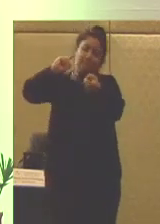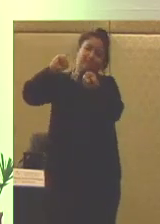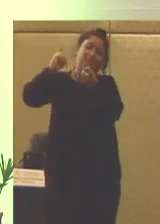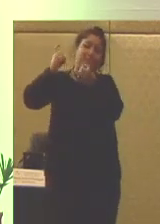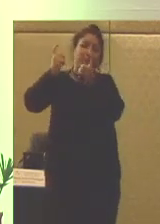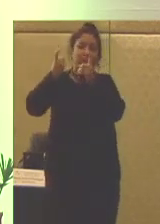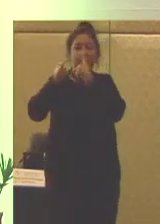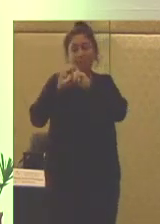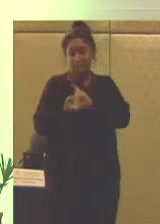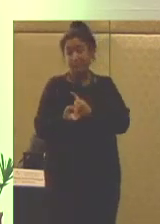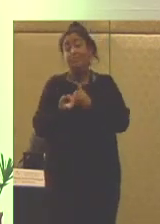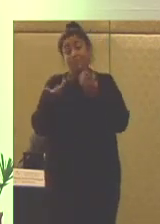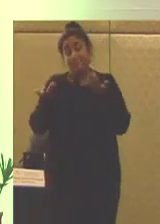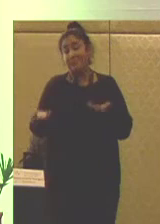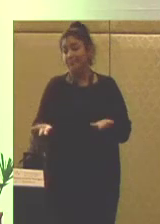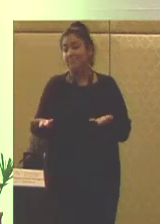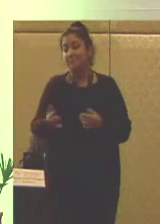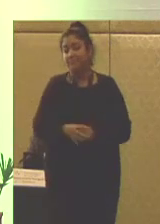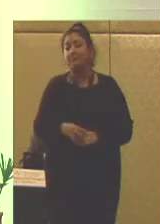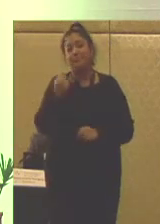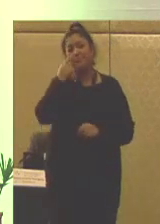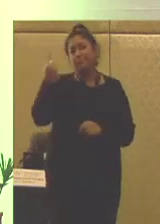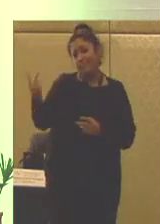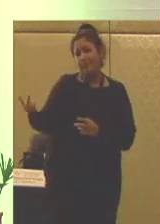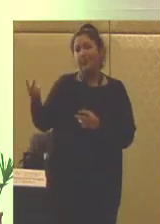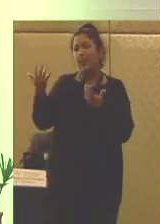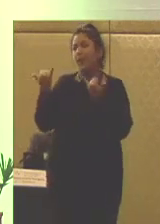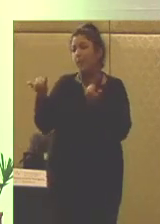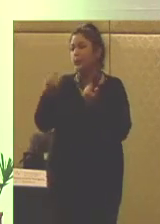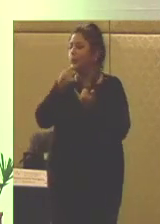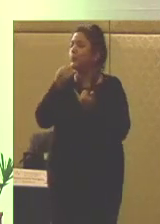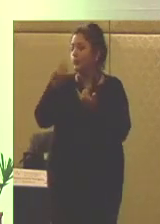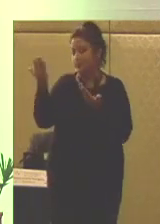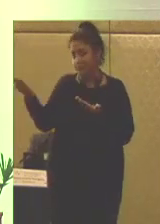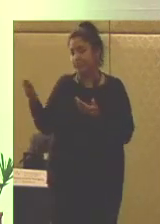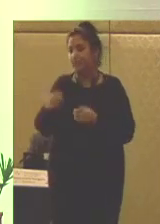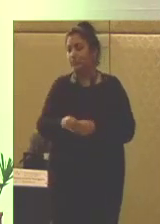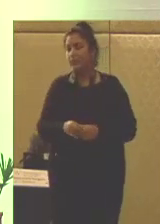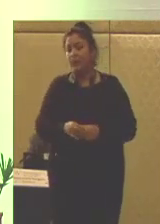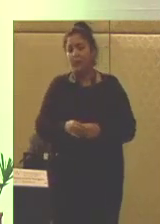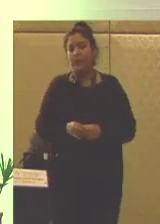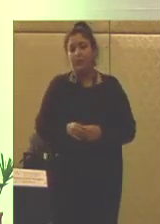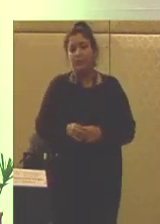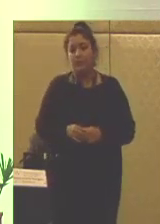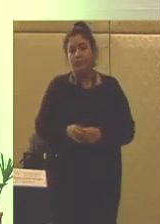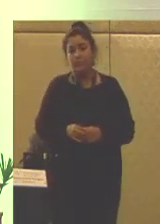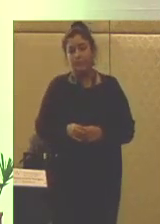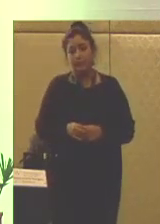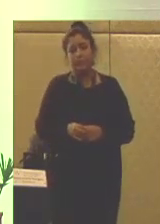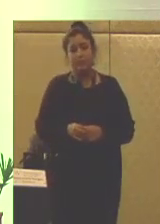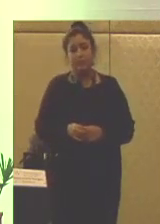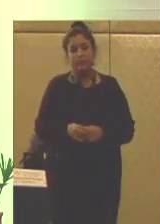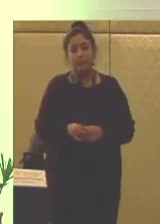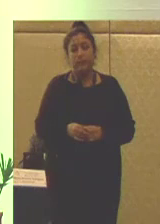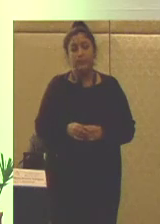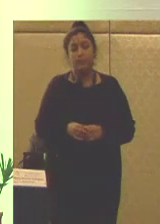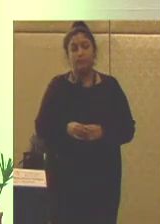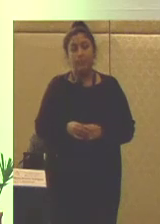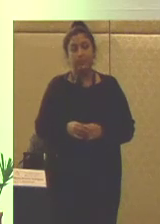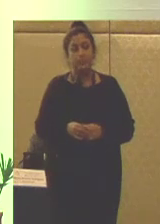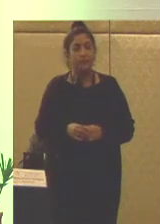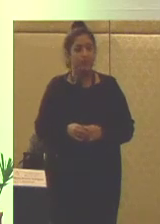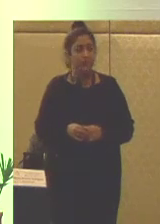concreta, cuando se presenta la solicitud de recursos al Fondo de Desastres, la instancia